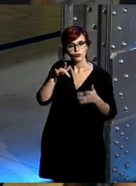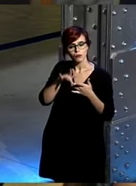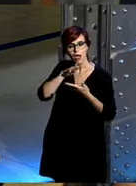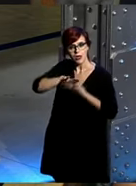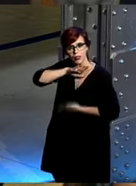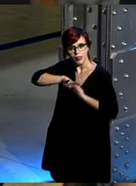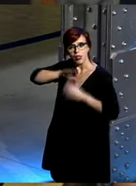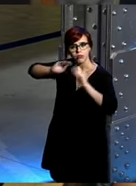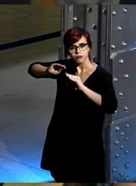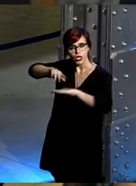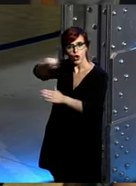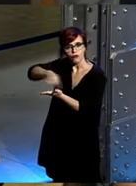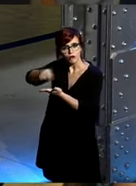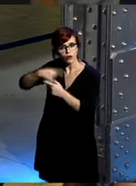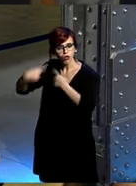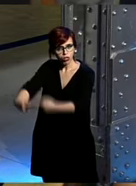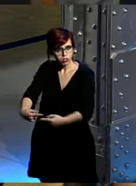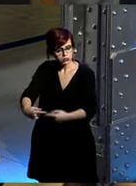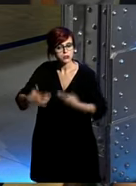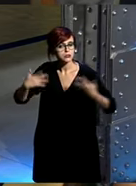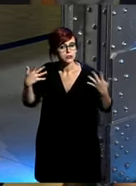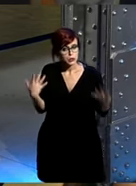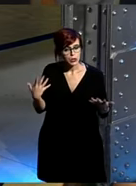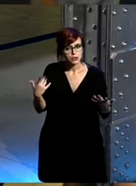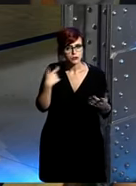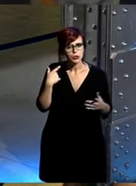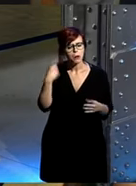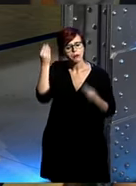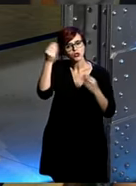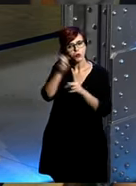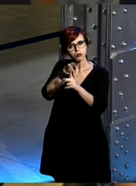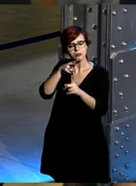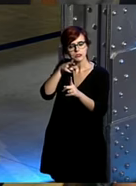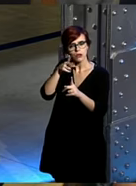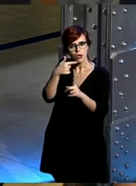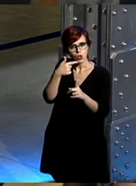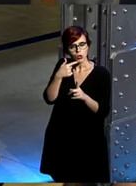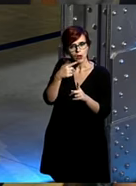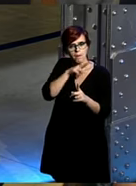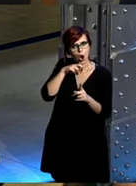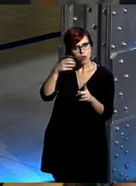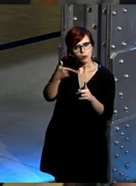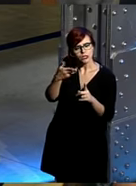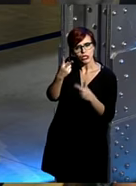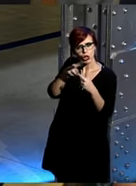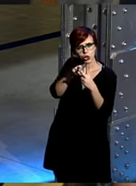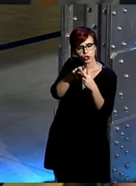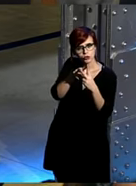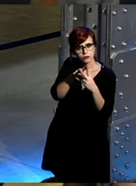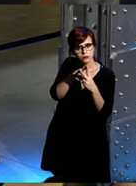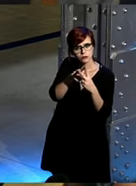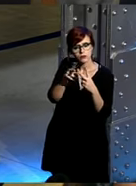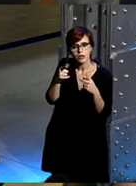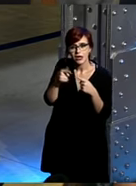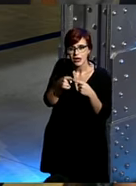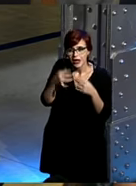y gente que hay que contratar todos los días. Y aprecio dos factores. Uno es, a los que estamos contratando realmente no